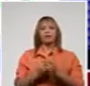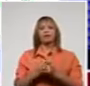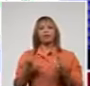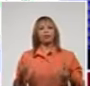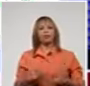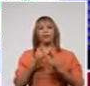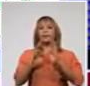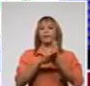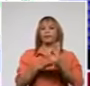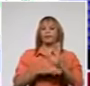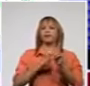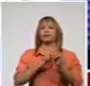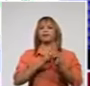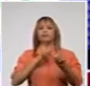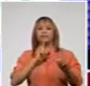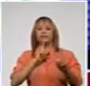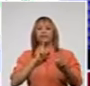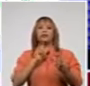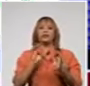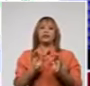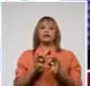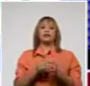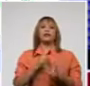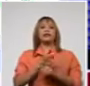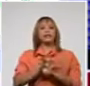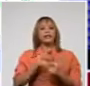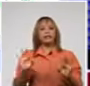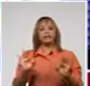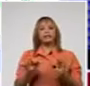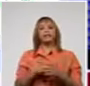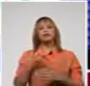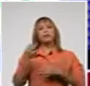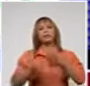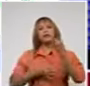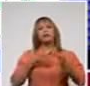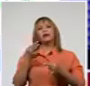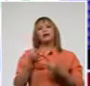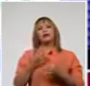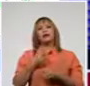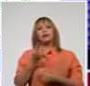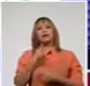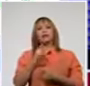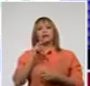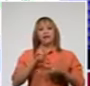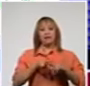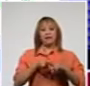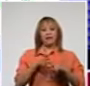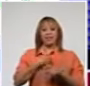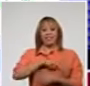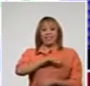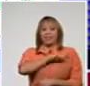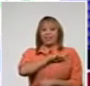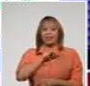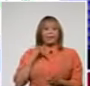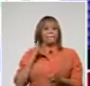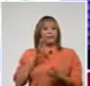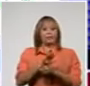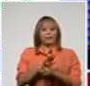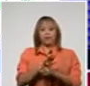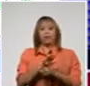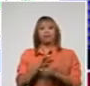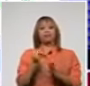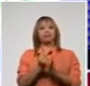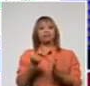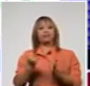de distanciamiento físico y también de higiene. Yo les comentaba que en el caso de La Habana, desde ayer comenzó la implementación de un